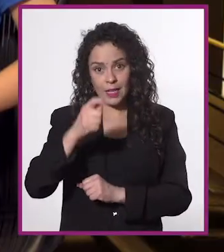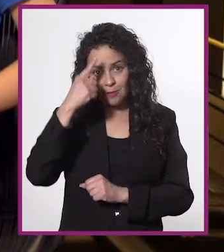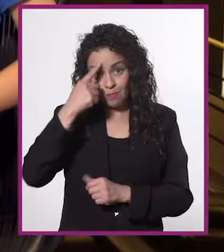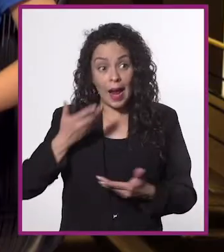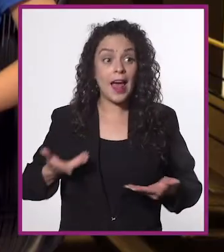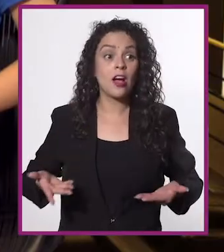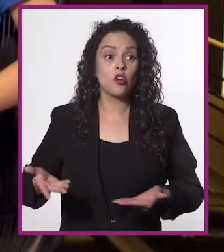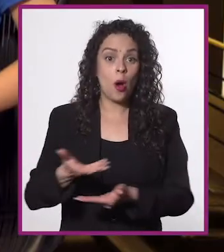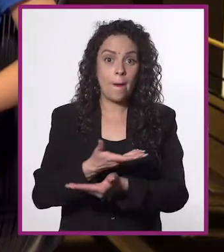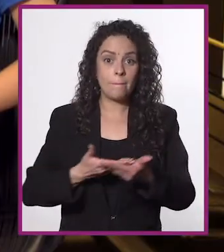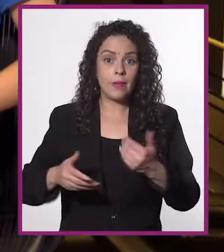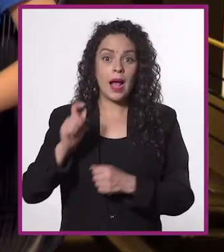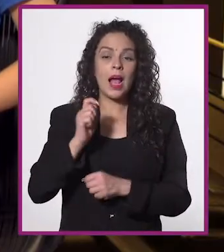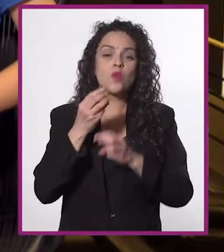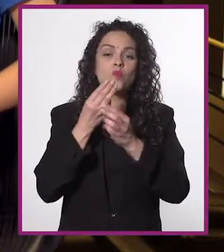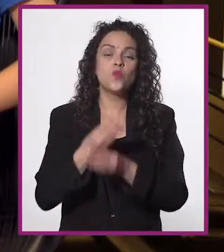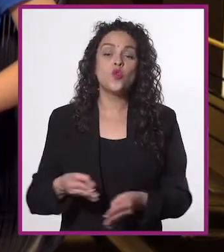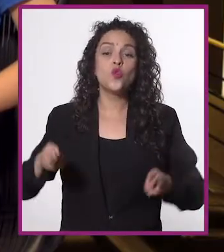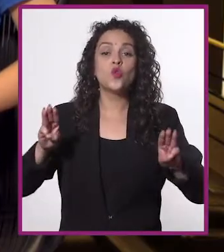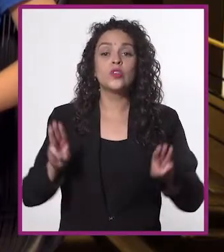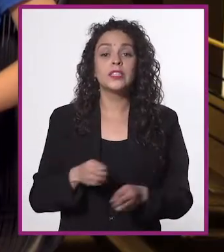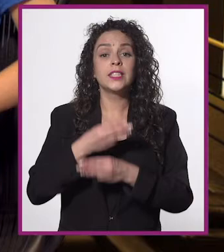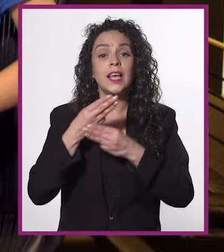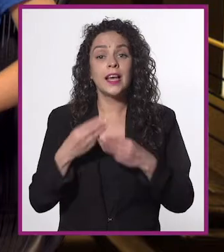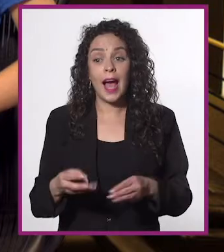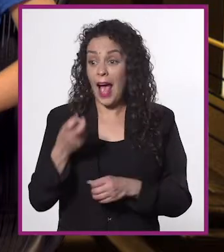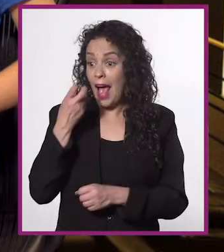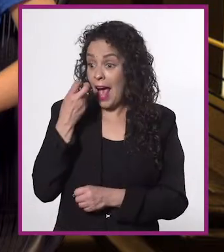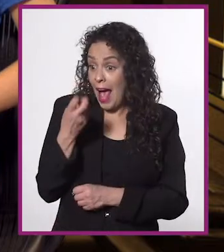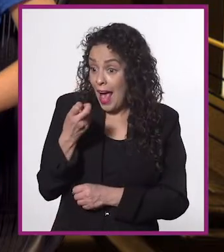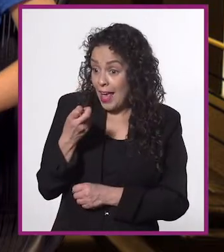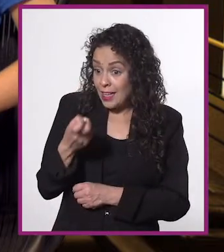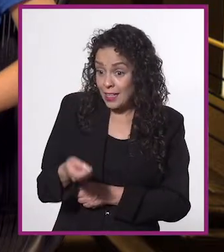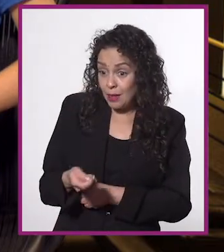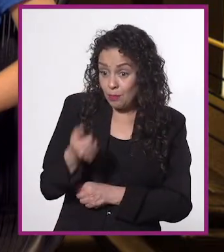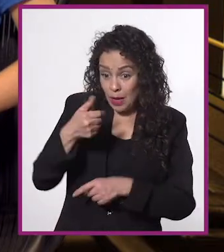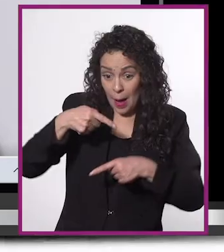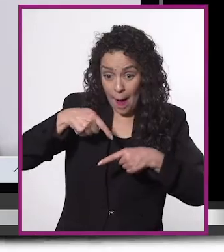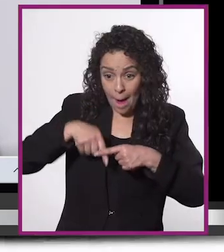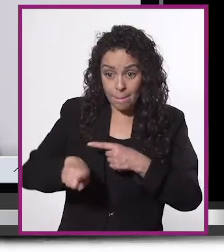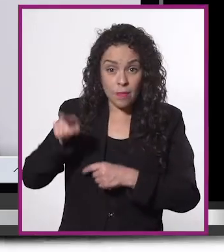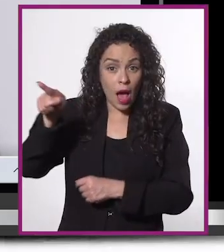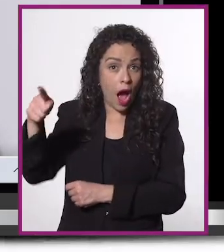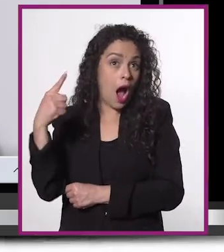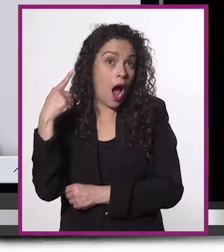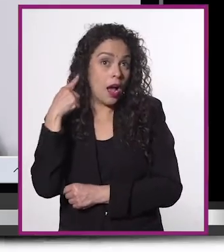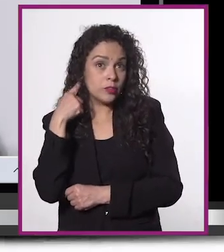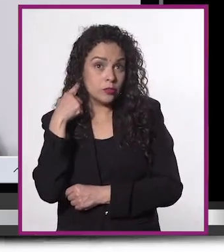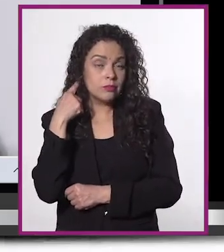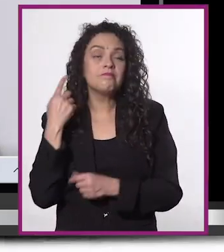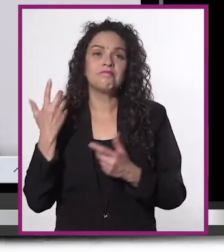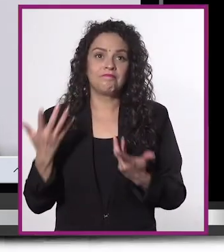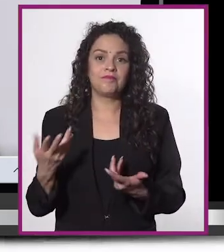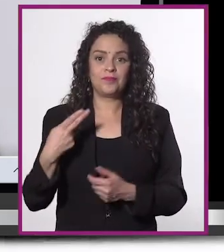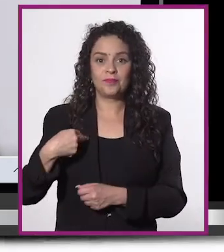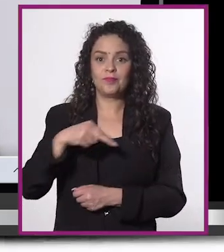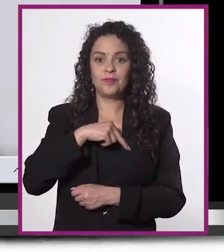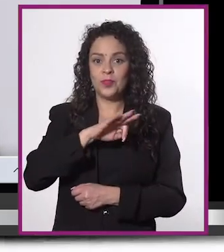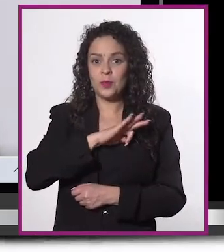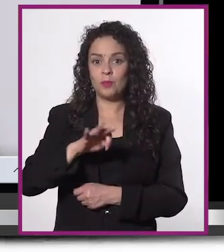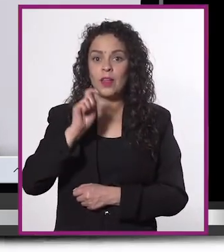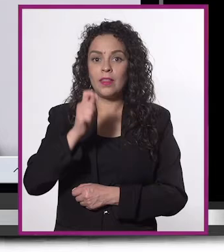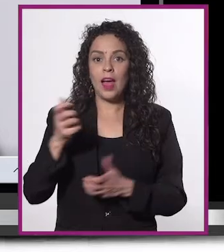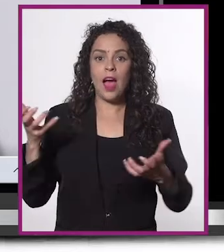es la música. Entonces, a partir de la música que ellos escuchan, yo puedo crear un